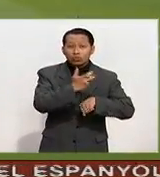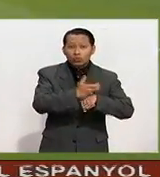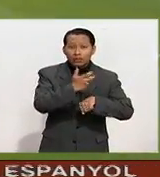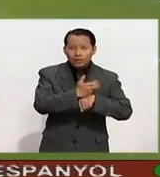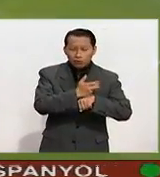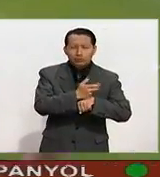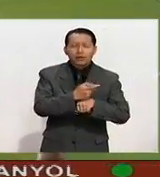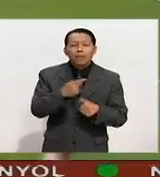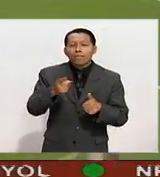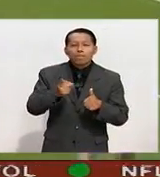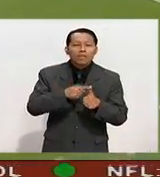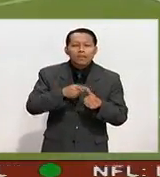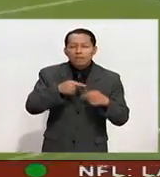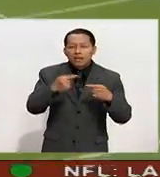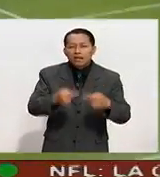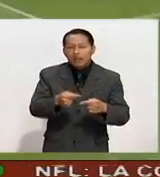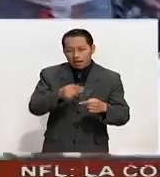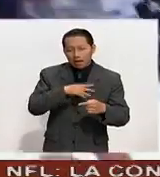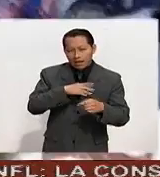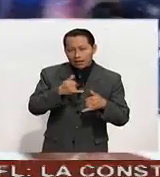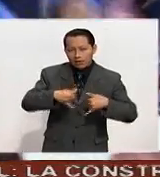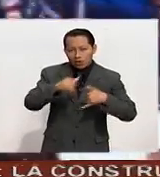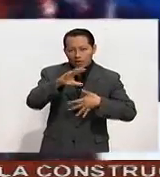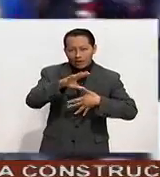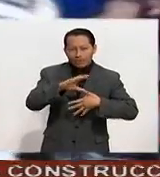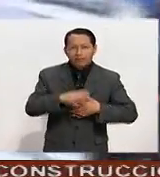primer semifinalista de la Copa América.